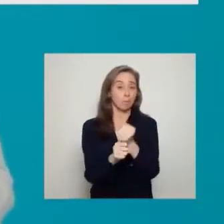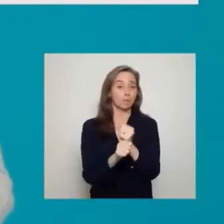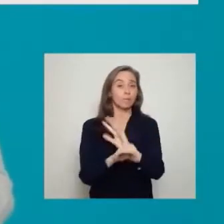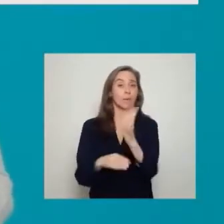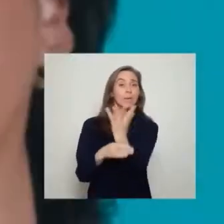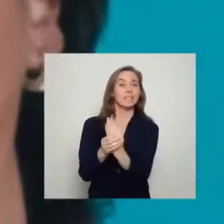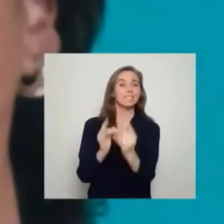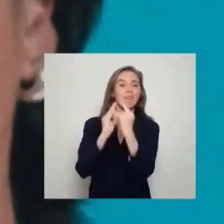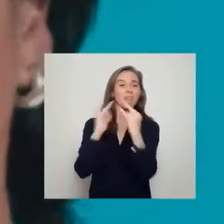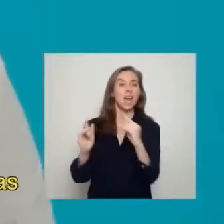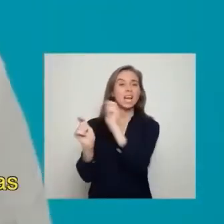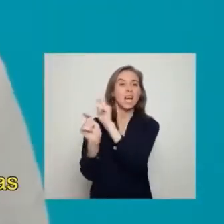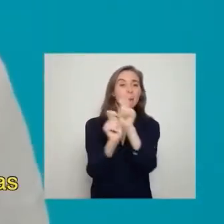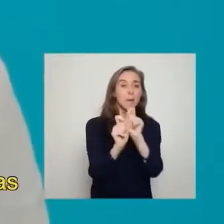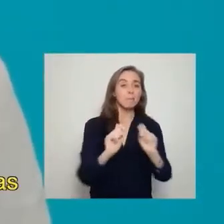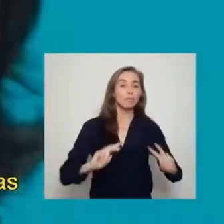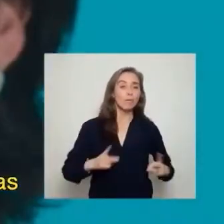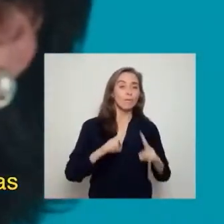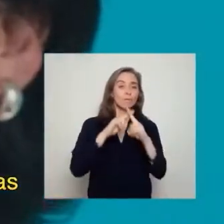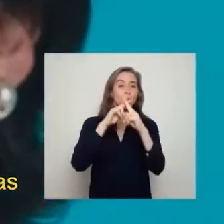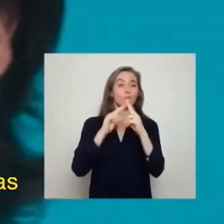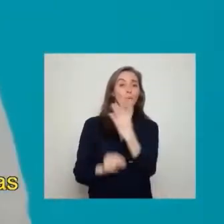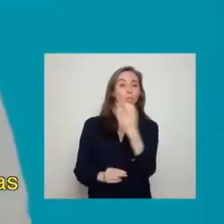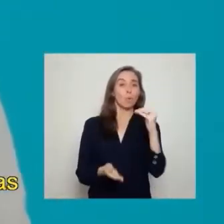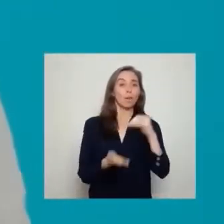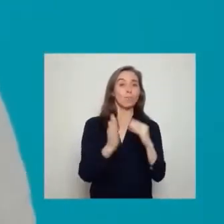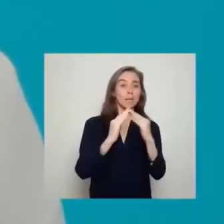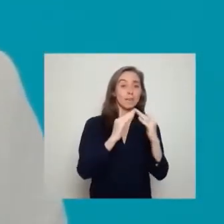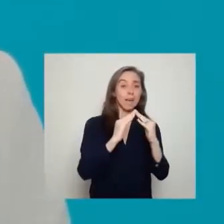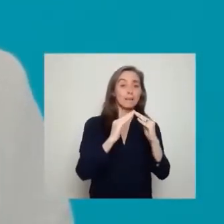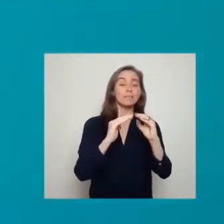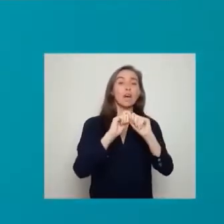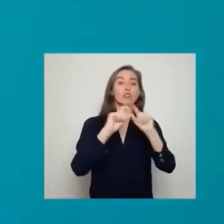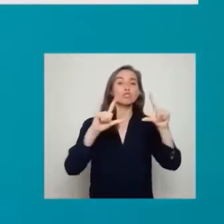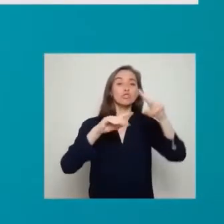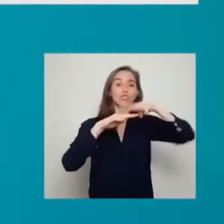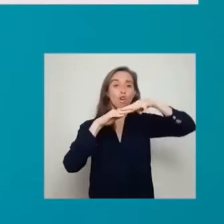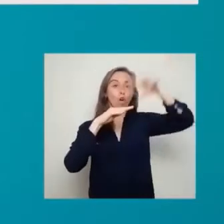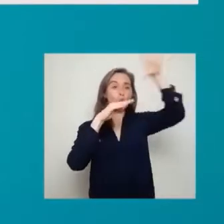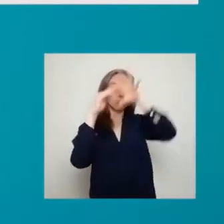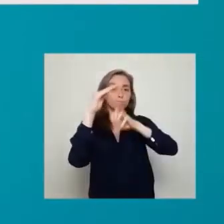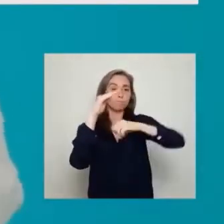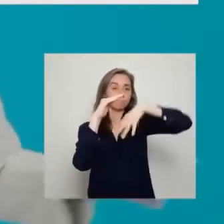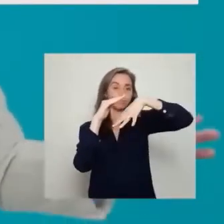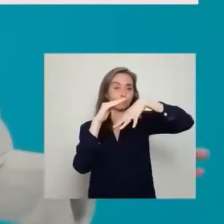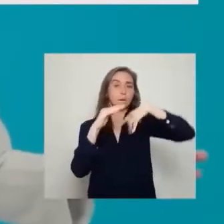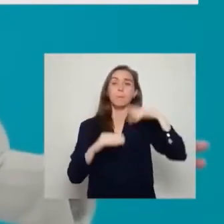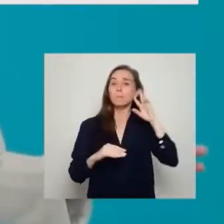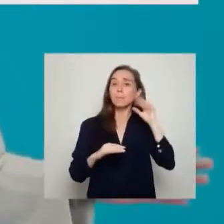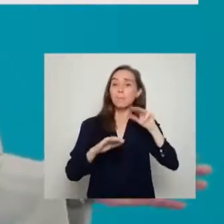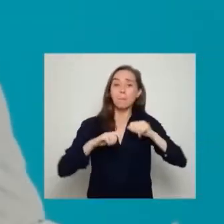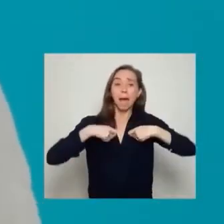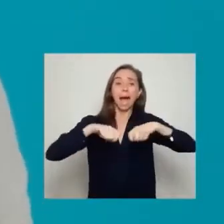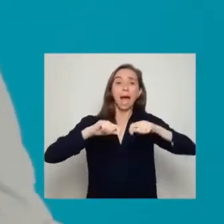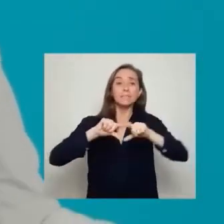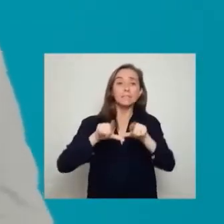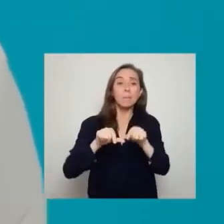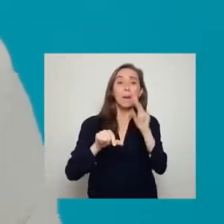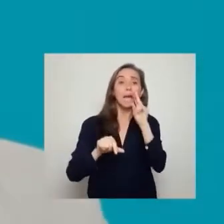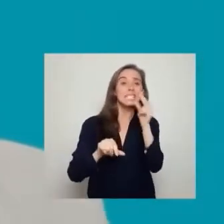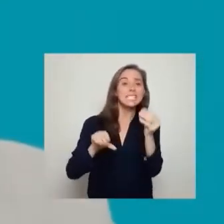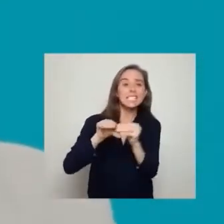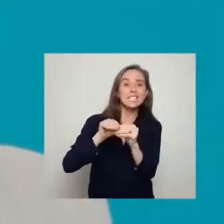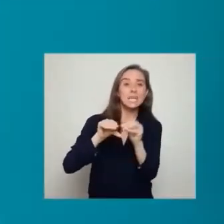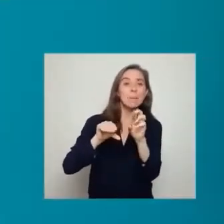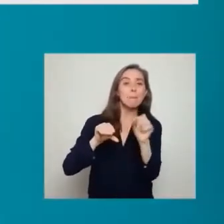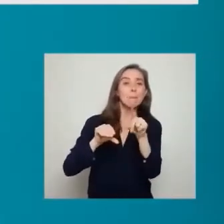Vamos a trabajar por terminar los campamentos y vamos a construir 400.000 viviendas con energía solar. Mi mamá la hace sin pasa y le quedan